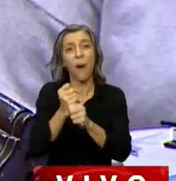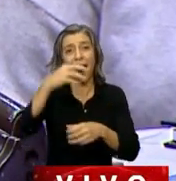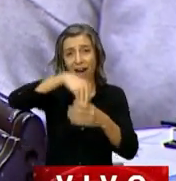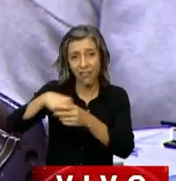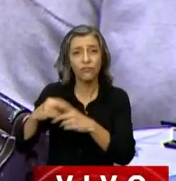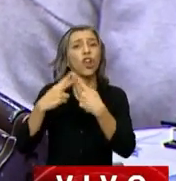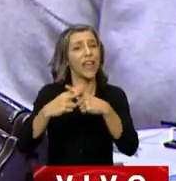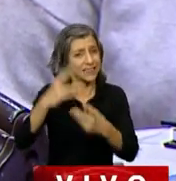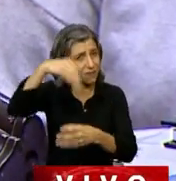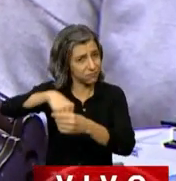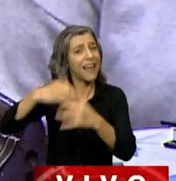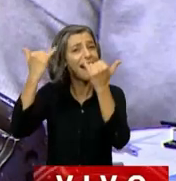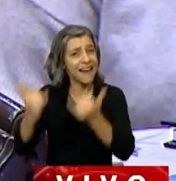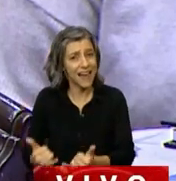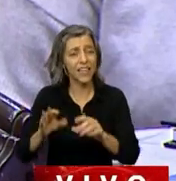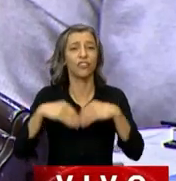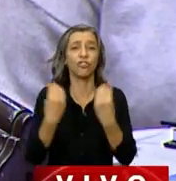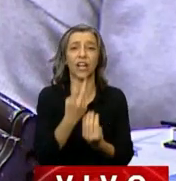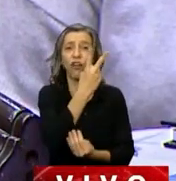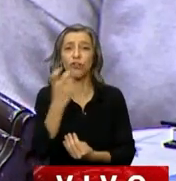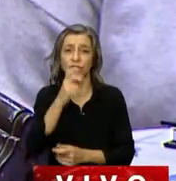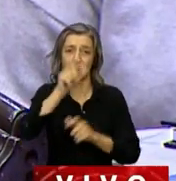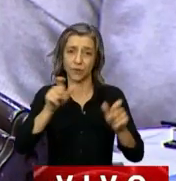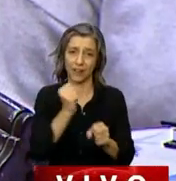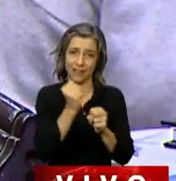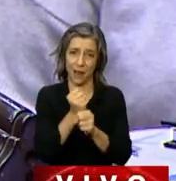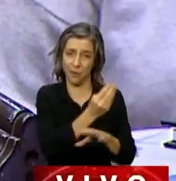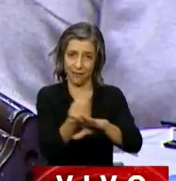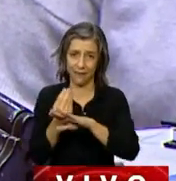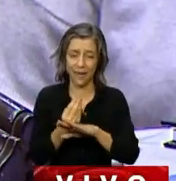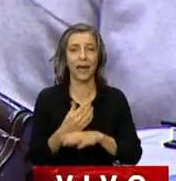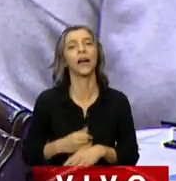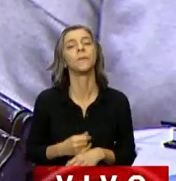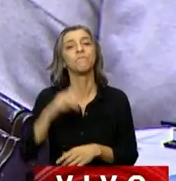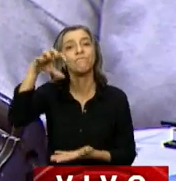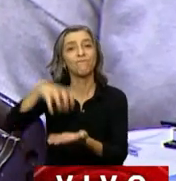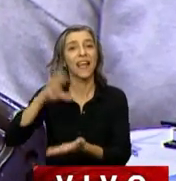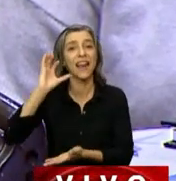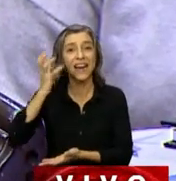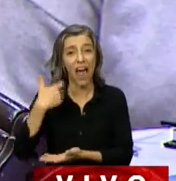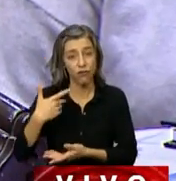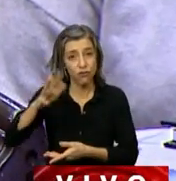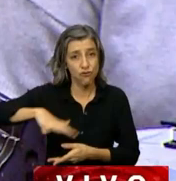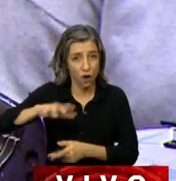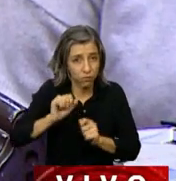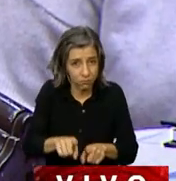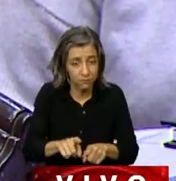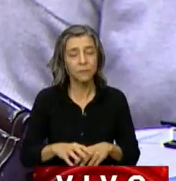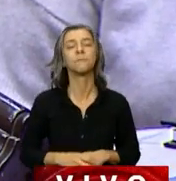talleristas, sumando así más de 200 trabajadores en bibliotecas populares. Radios comunitarias.